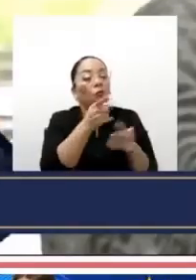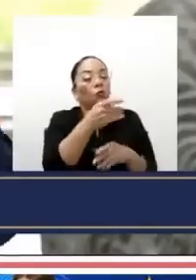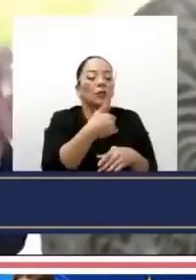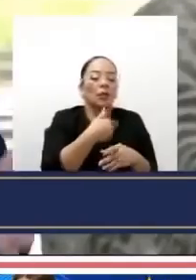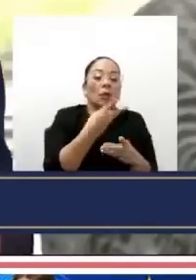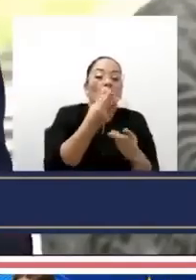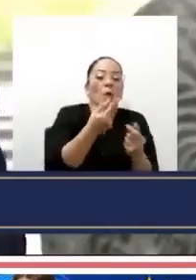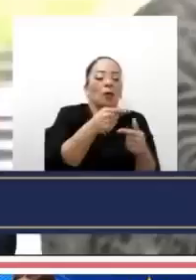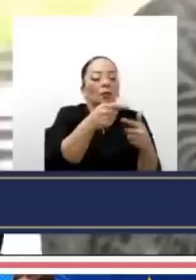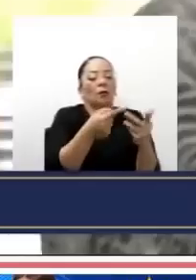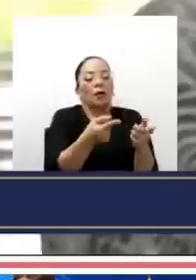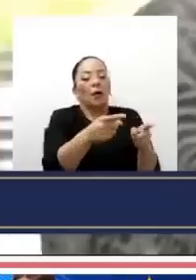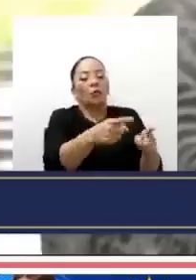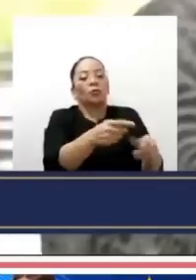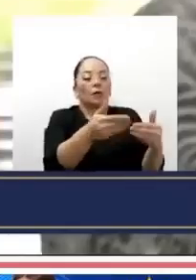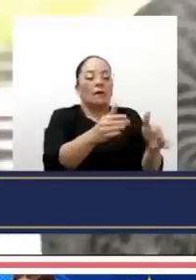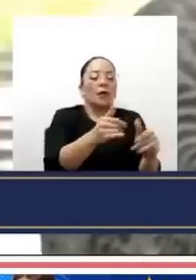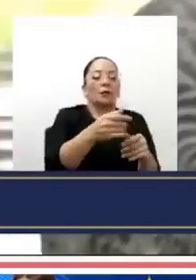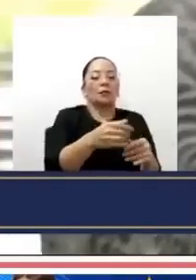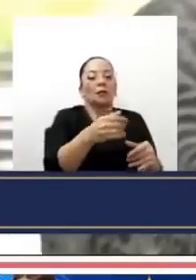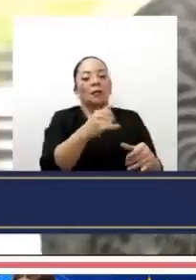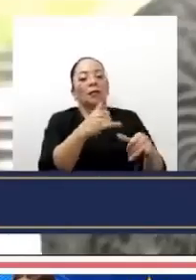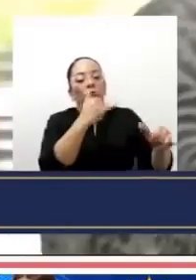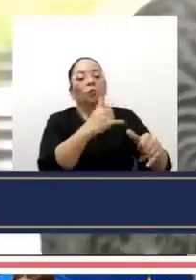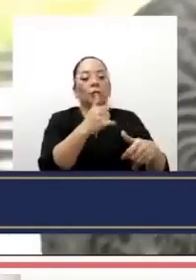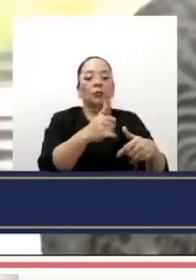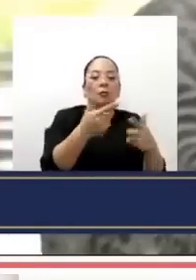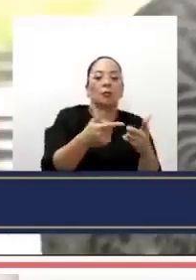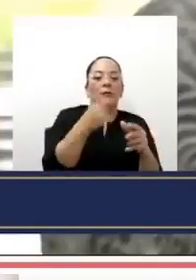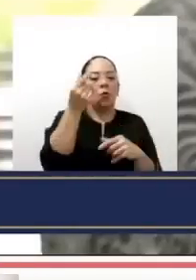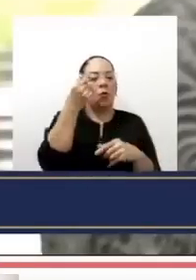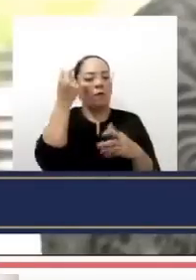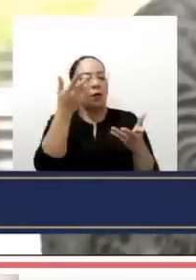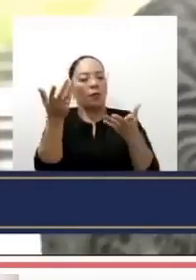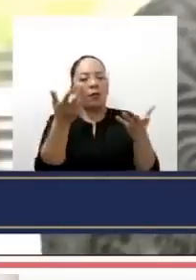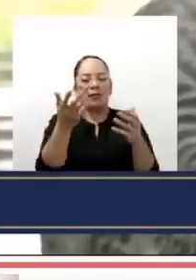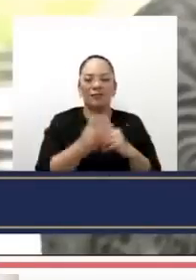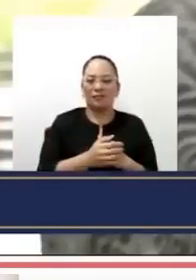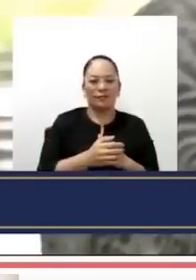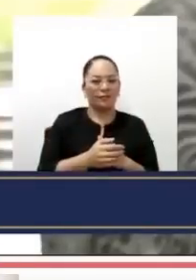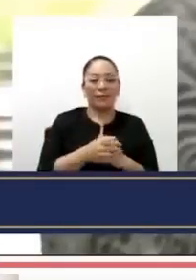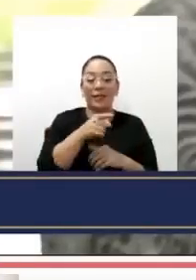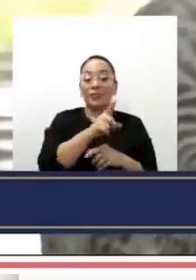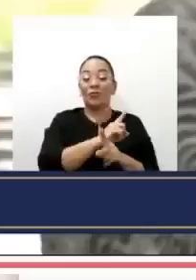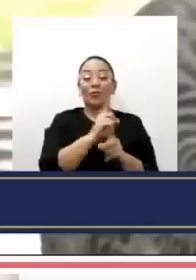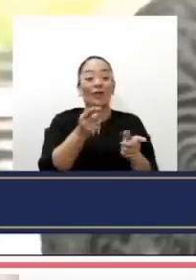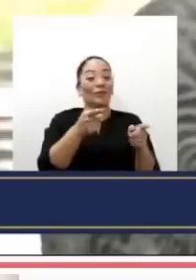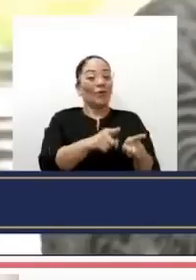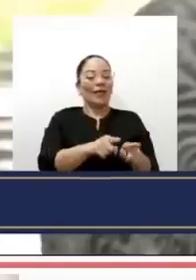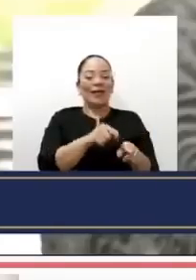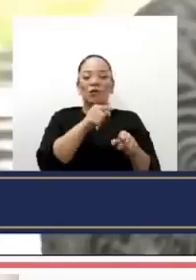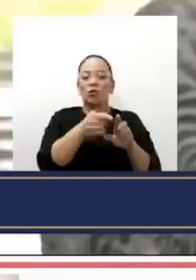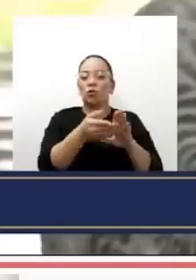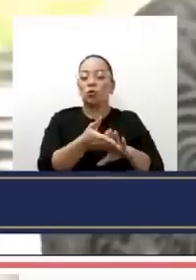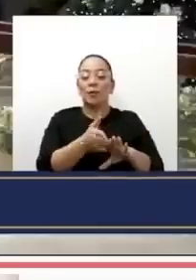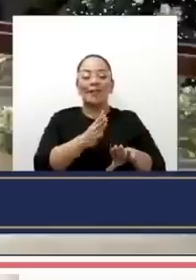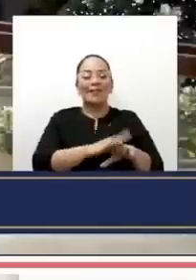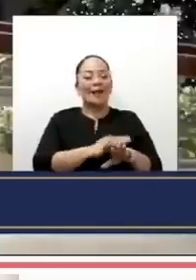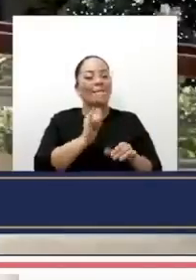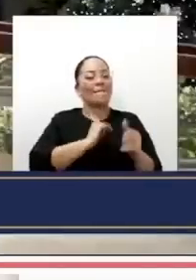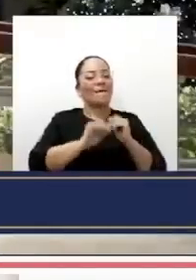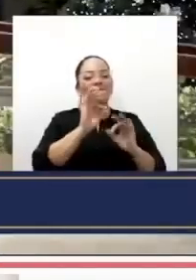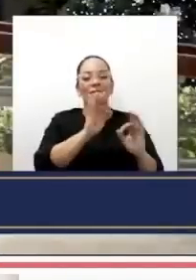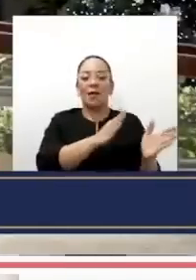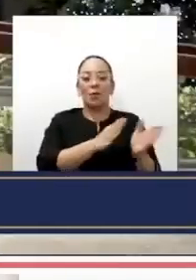tantas causas y que el gabinete tiene tantas causas. Esto no es una casualidad, presidente, esto es una trama bien montada.